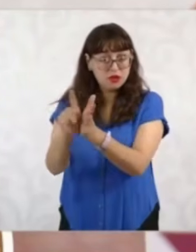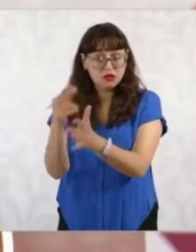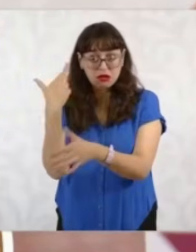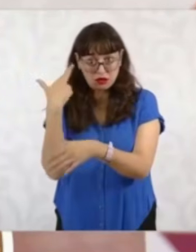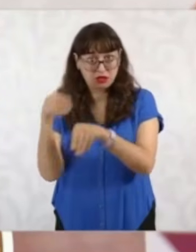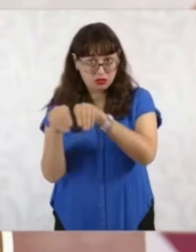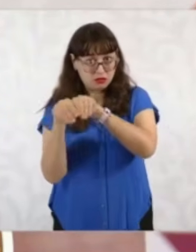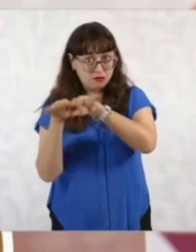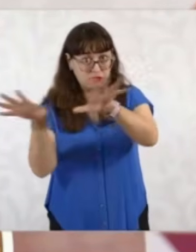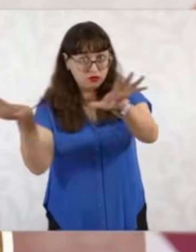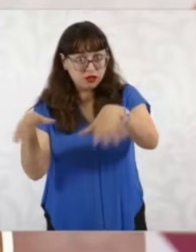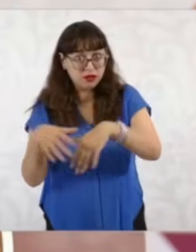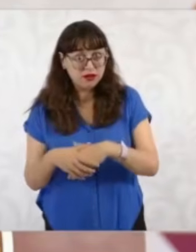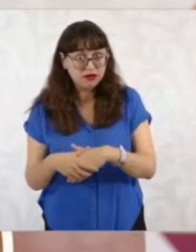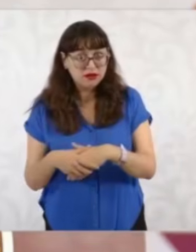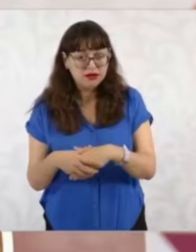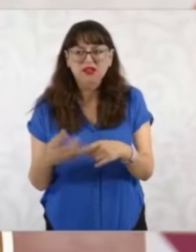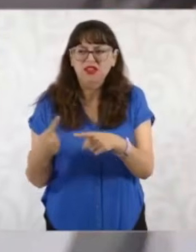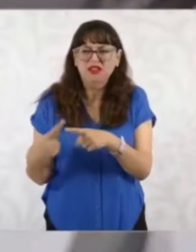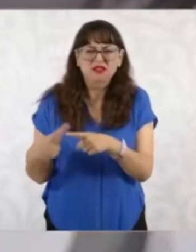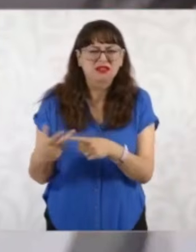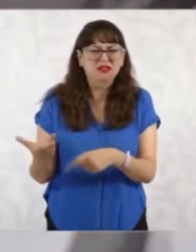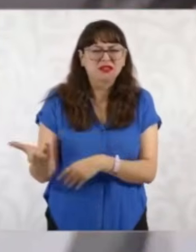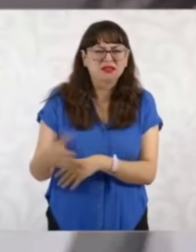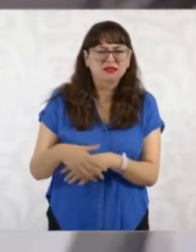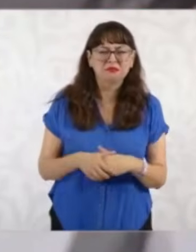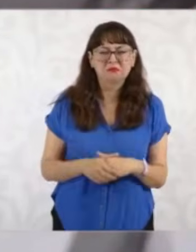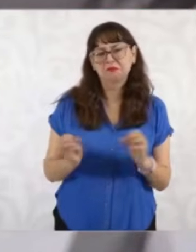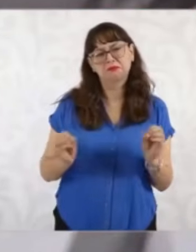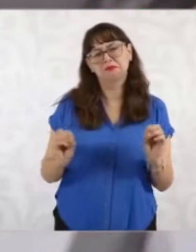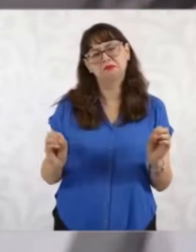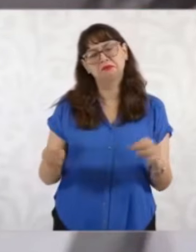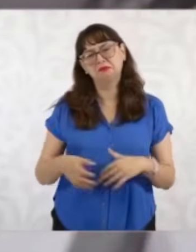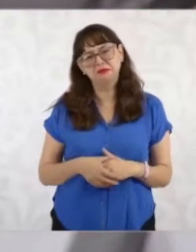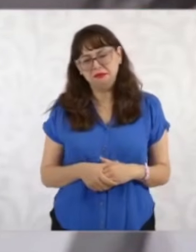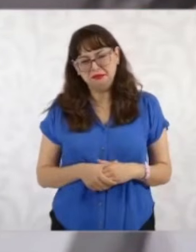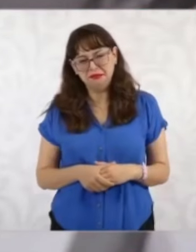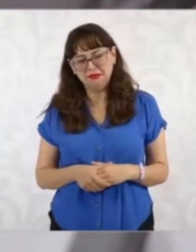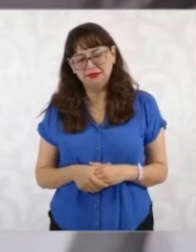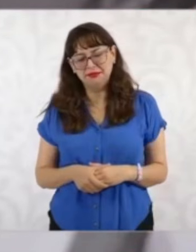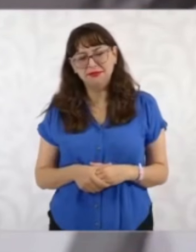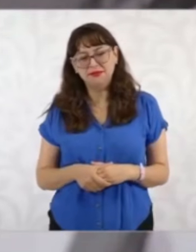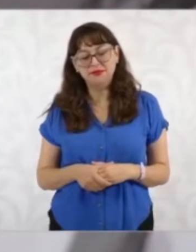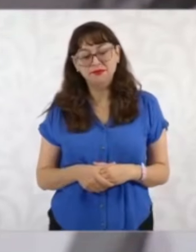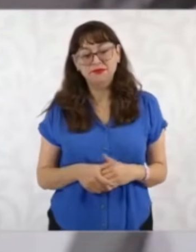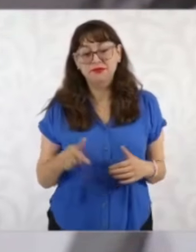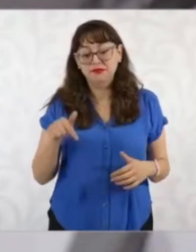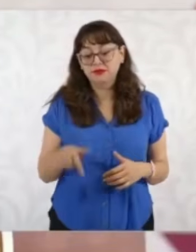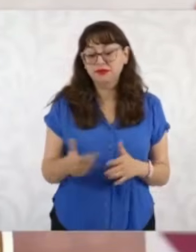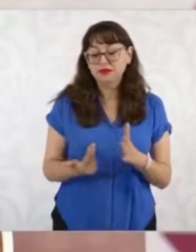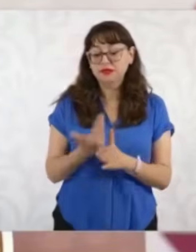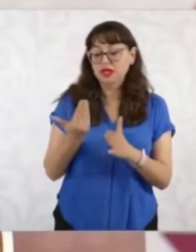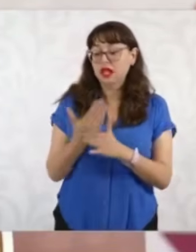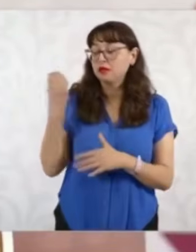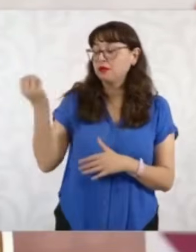México, por parte del gobierno. Probablemente ninguno. La mañanera tiene